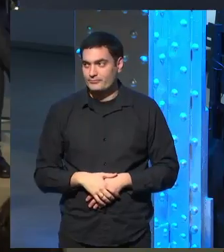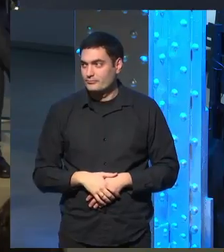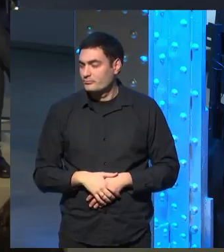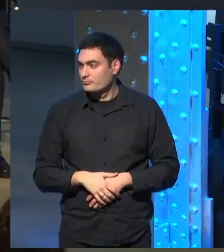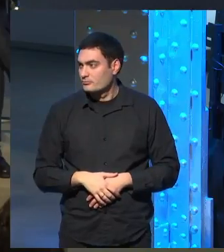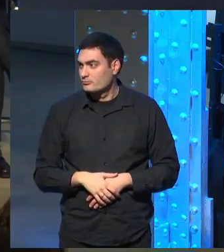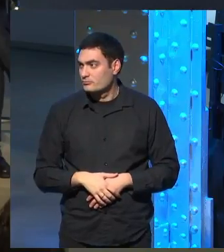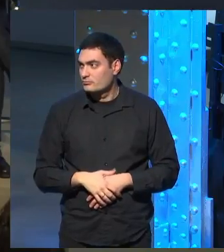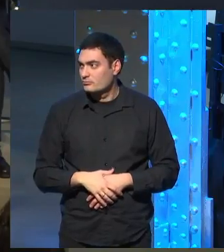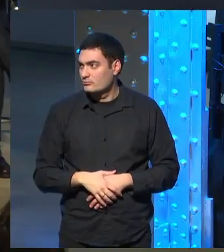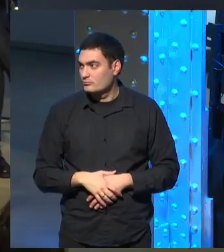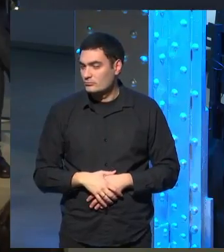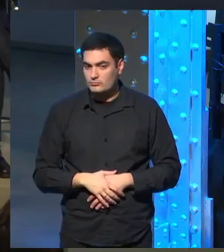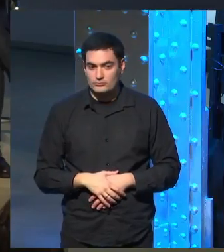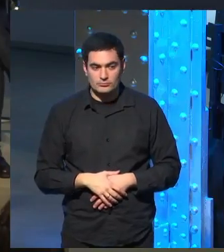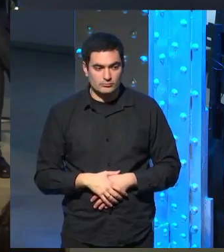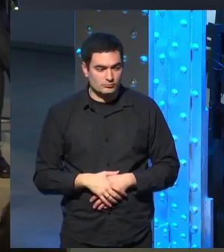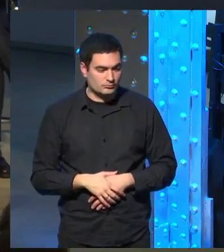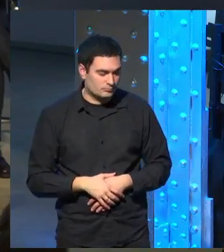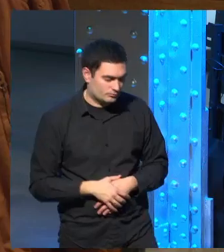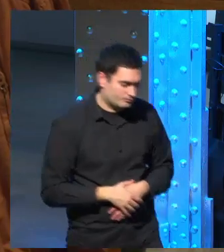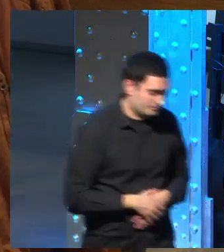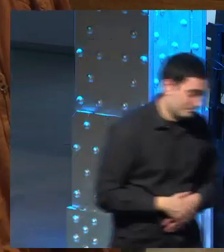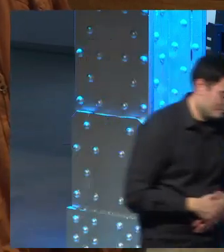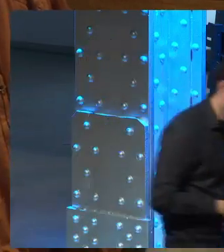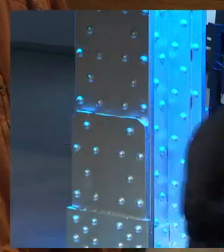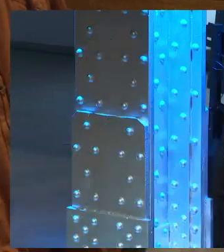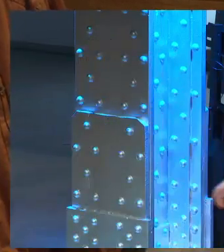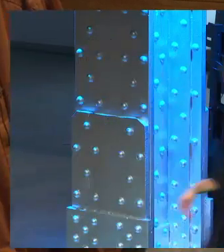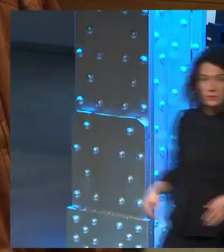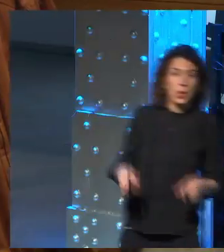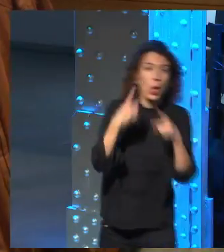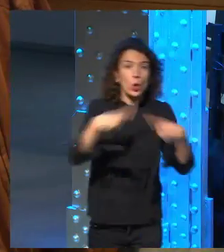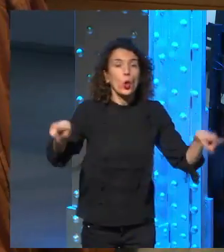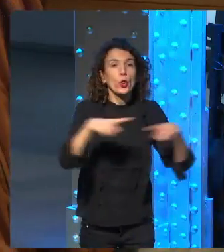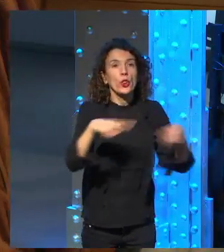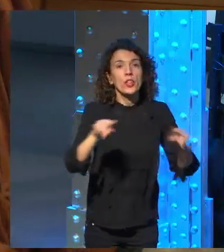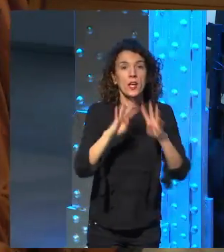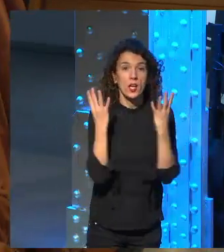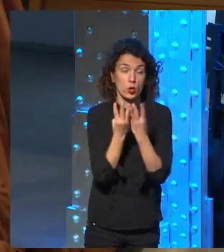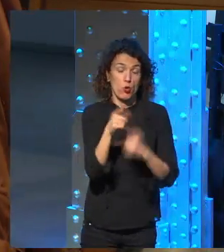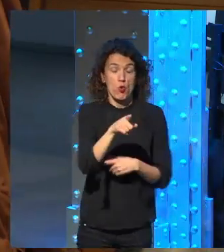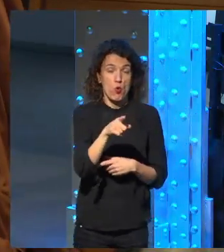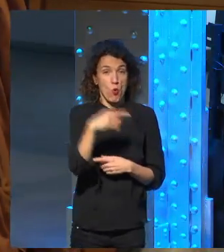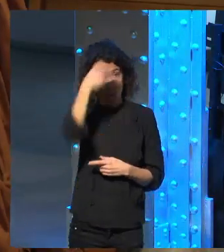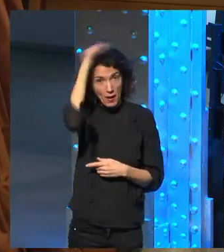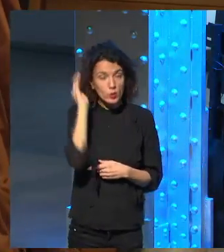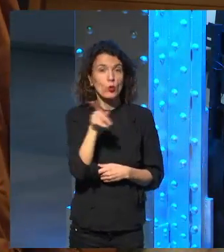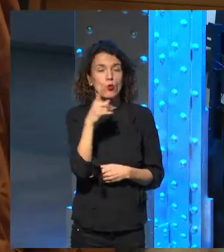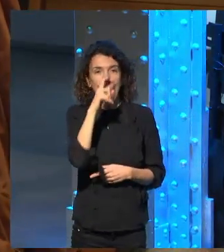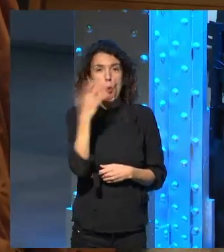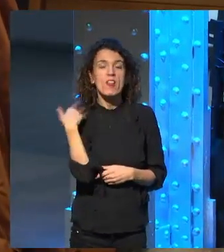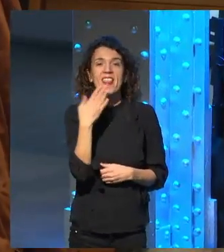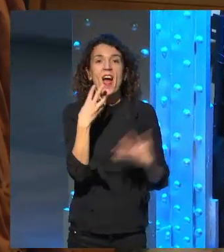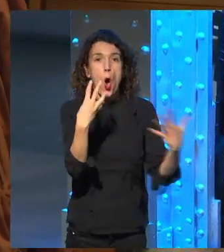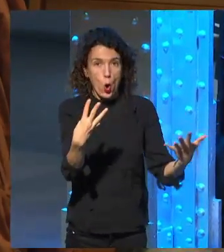¿Me oís ahora mejor? Sí. Bueno, el concierto 3 de Bartók yo lo conocí con 8 años y lo cantaba de memoria, y